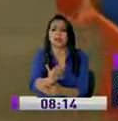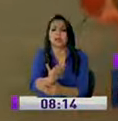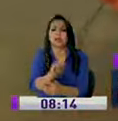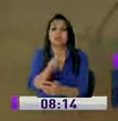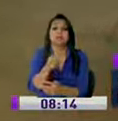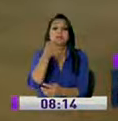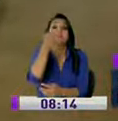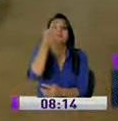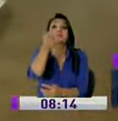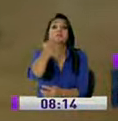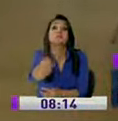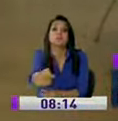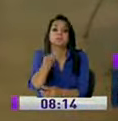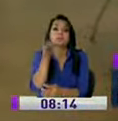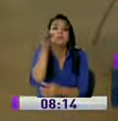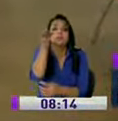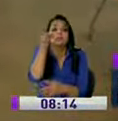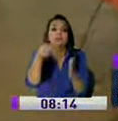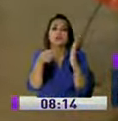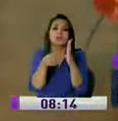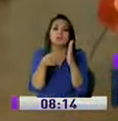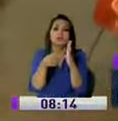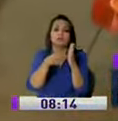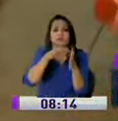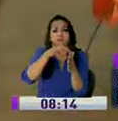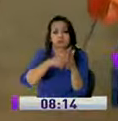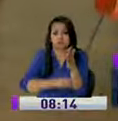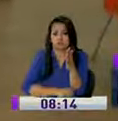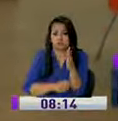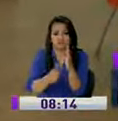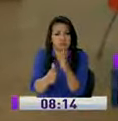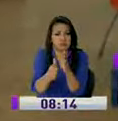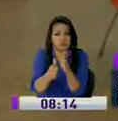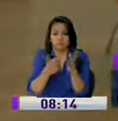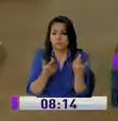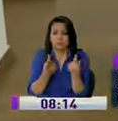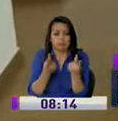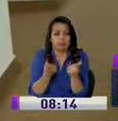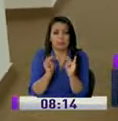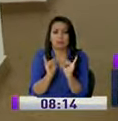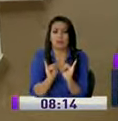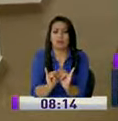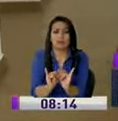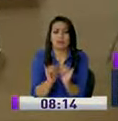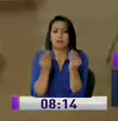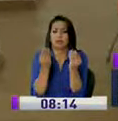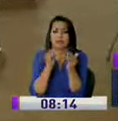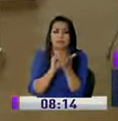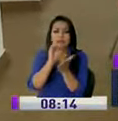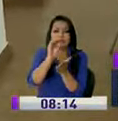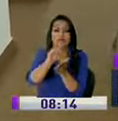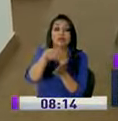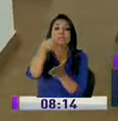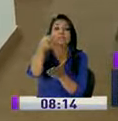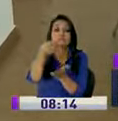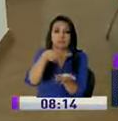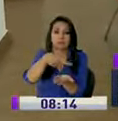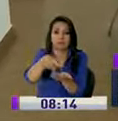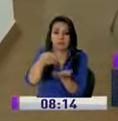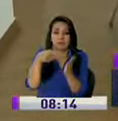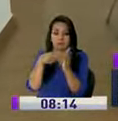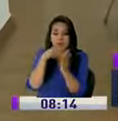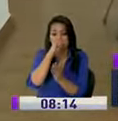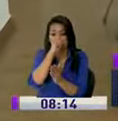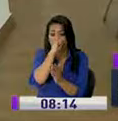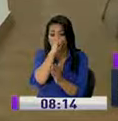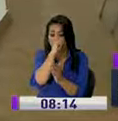compensar futuras obligaciones tributarias con el municipio, con lo cual es automático. En ese mismo momento ya quedan sus recursos asignados para las futuras obligaciones